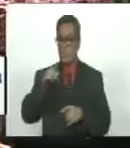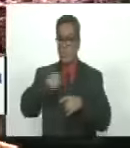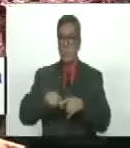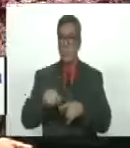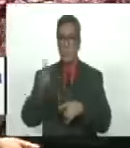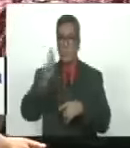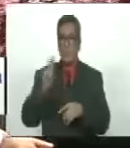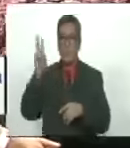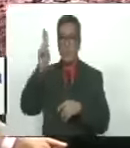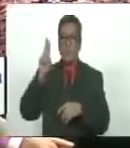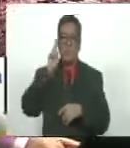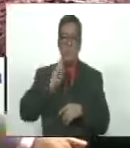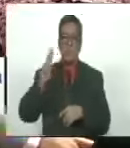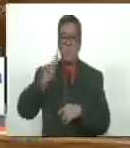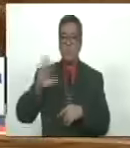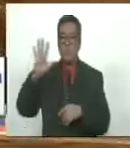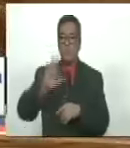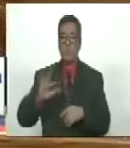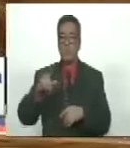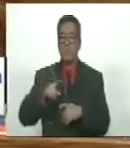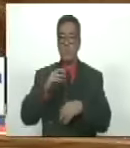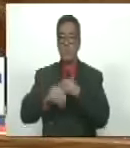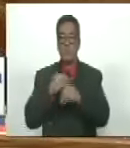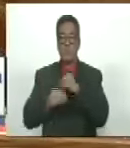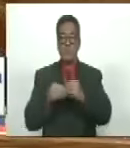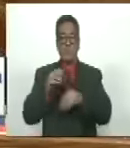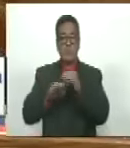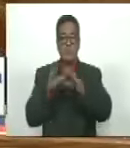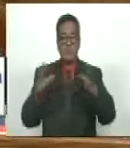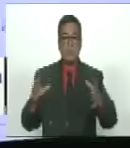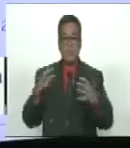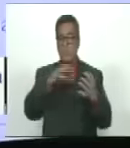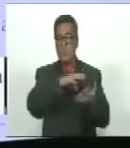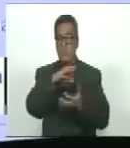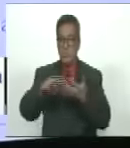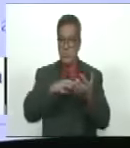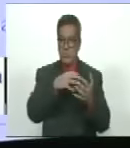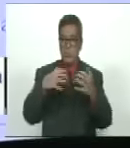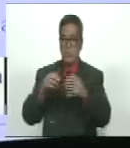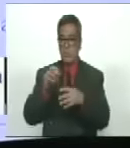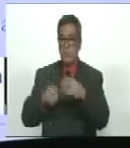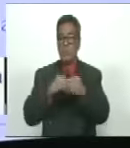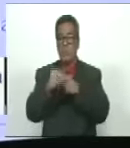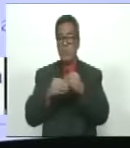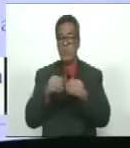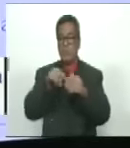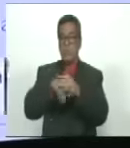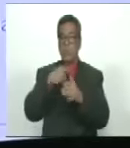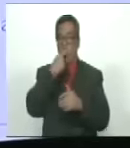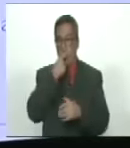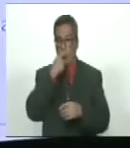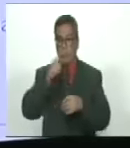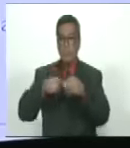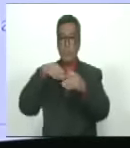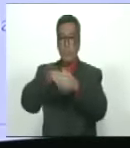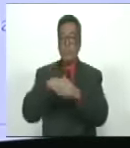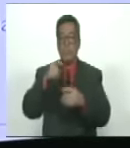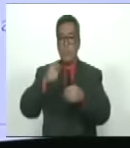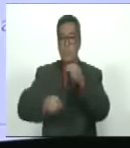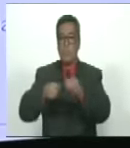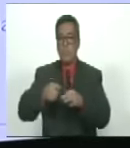la República Bolivariana de Venezuela no someterá a mecanismos de resolución de controversia por parte de terceros, incluyendo arbitraje y la jurisdicción de la